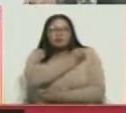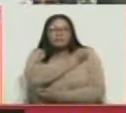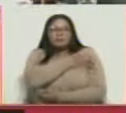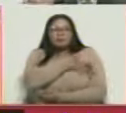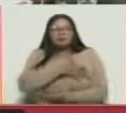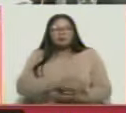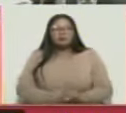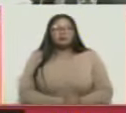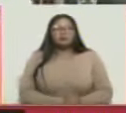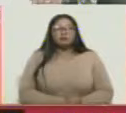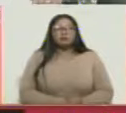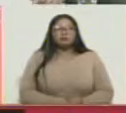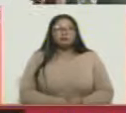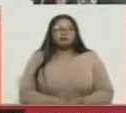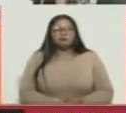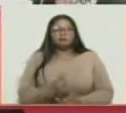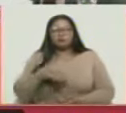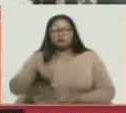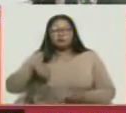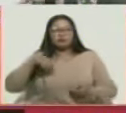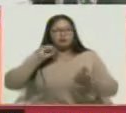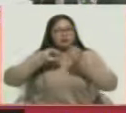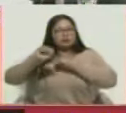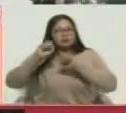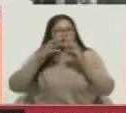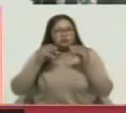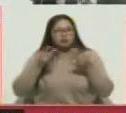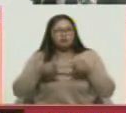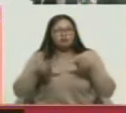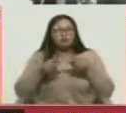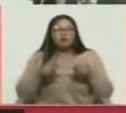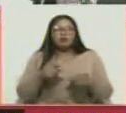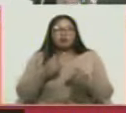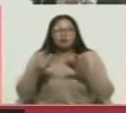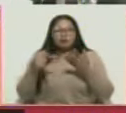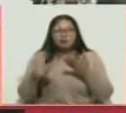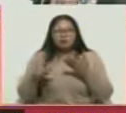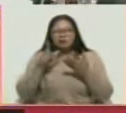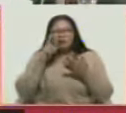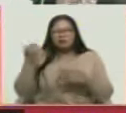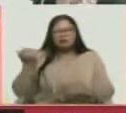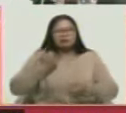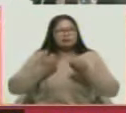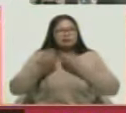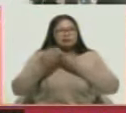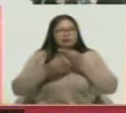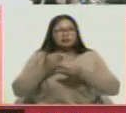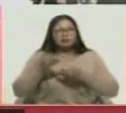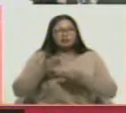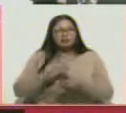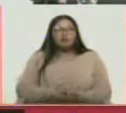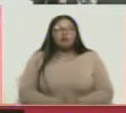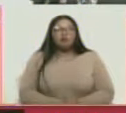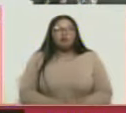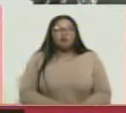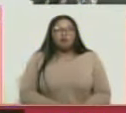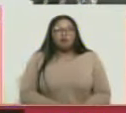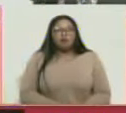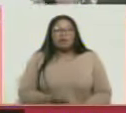por tanto rechazo y repudio a las atrocidades y a las crímenes cometidas por Israel contra mi